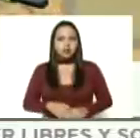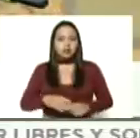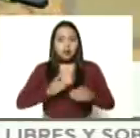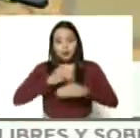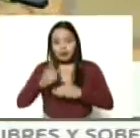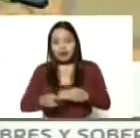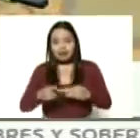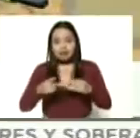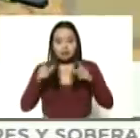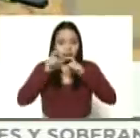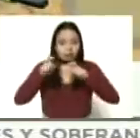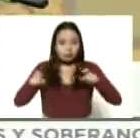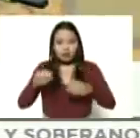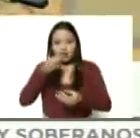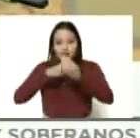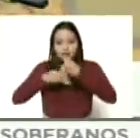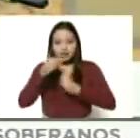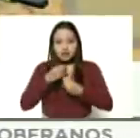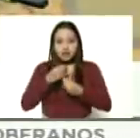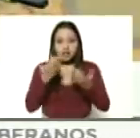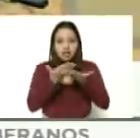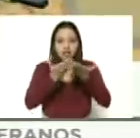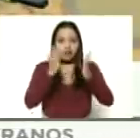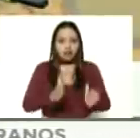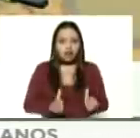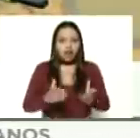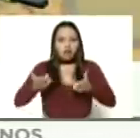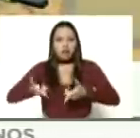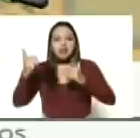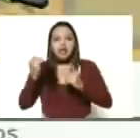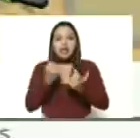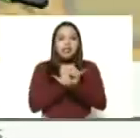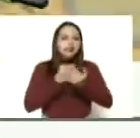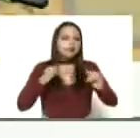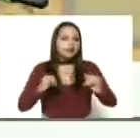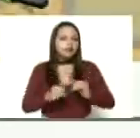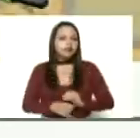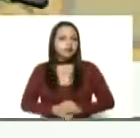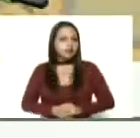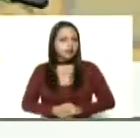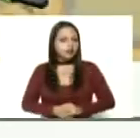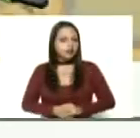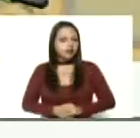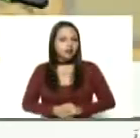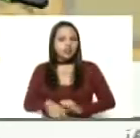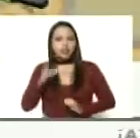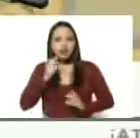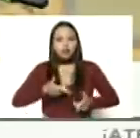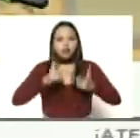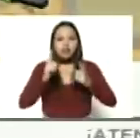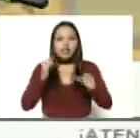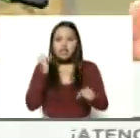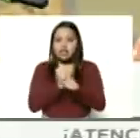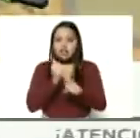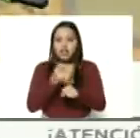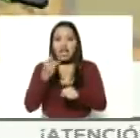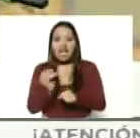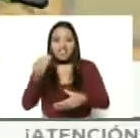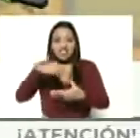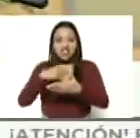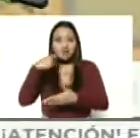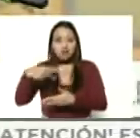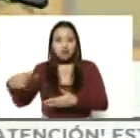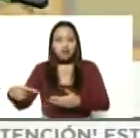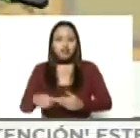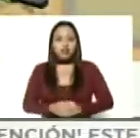gracias por permitirnos ser independientes, neutrales y que no dejase que nuestro trabajo fuese politizado por